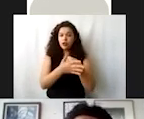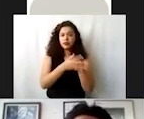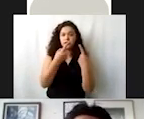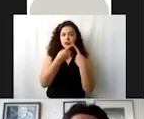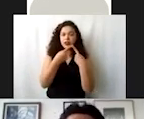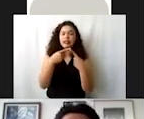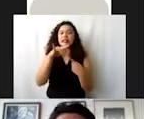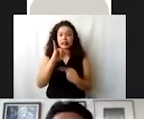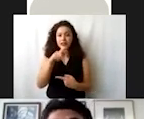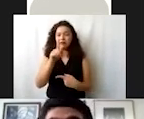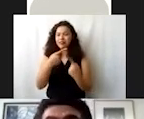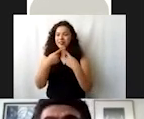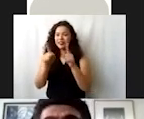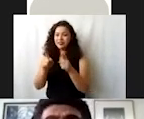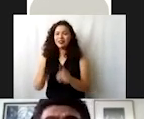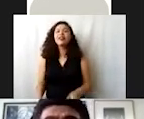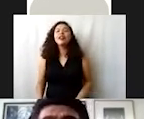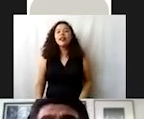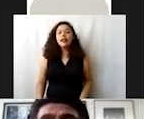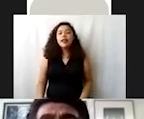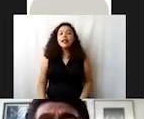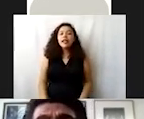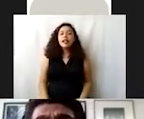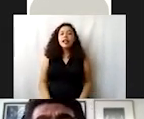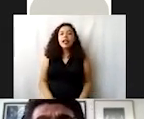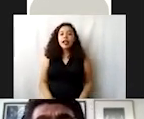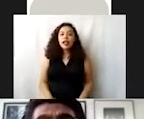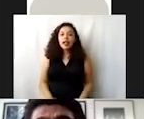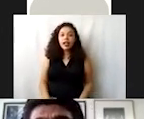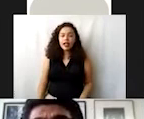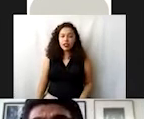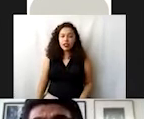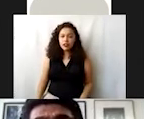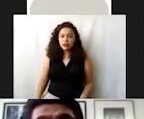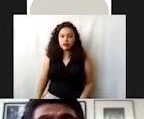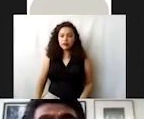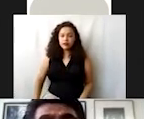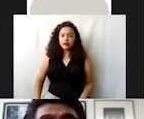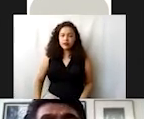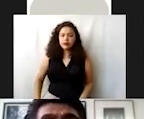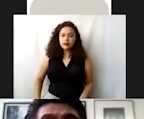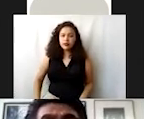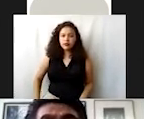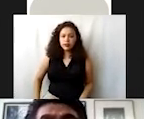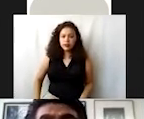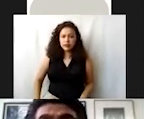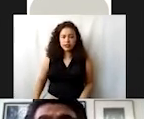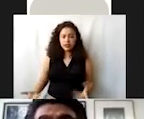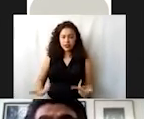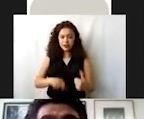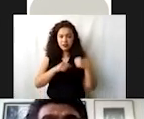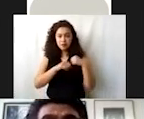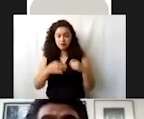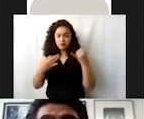El criterio que tiene el órgano ya jurisdiccional en